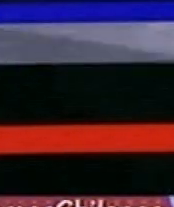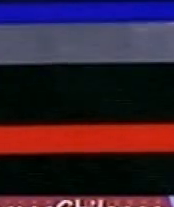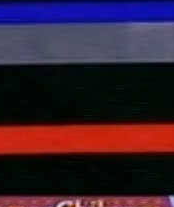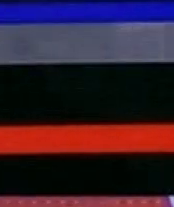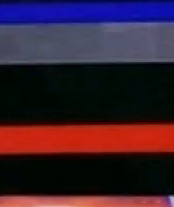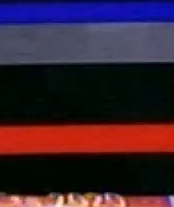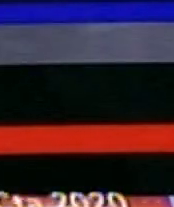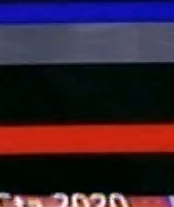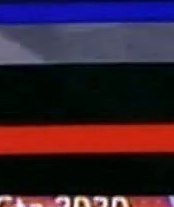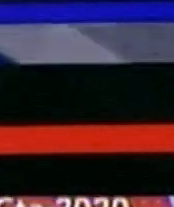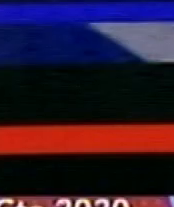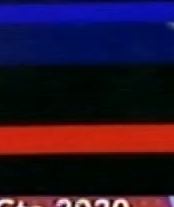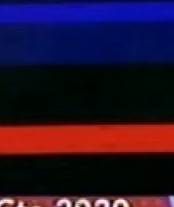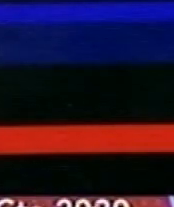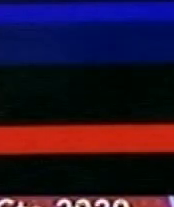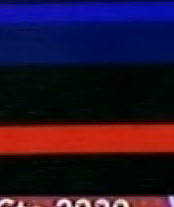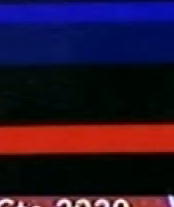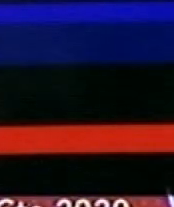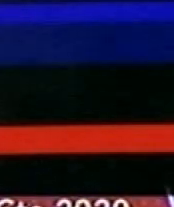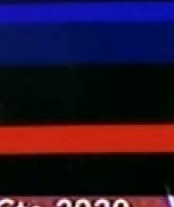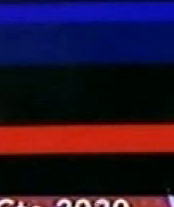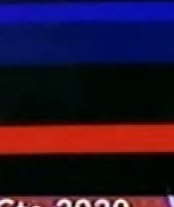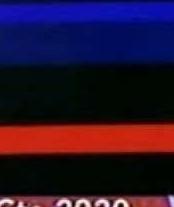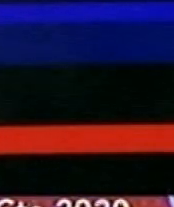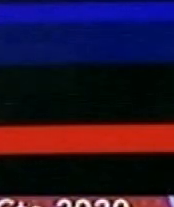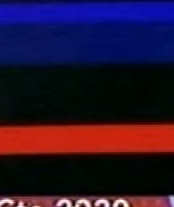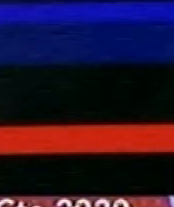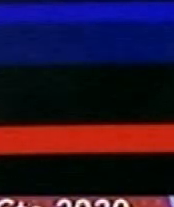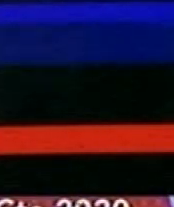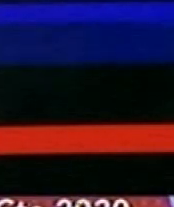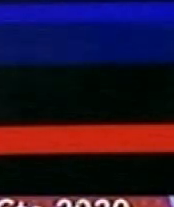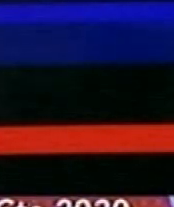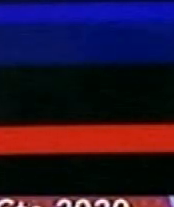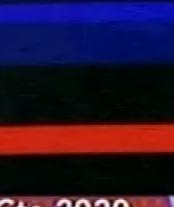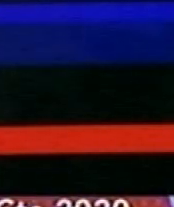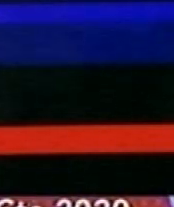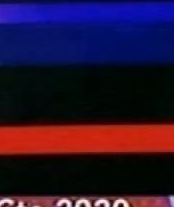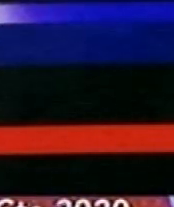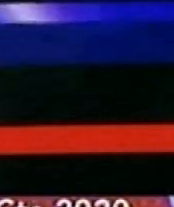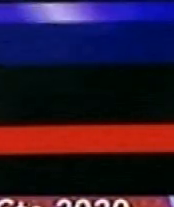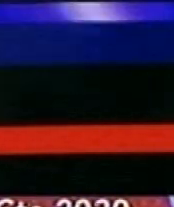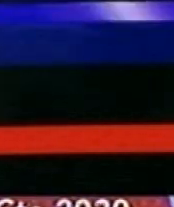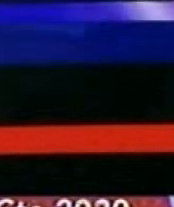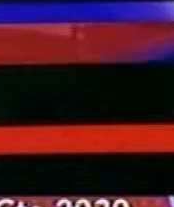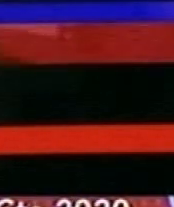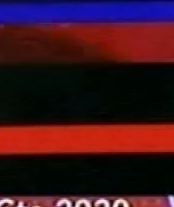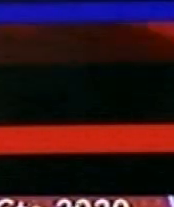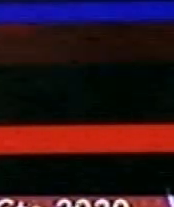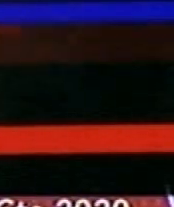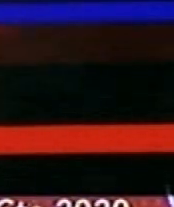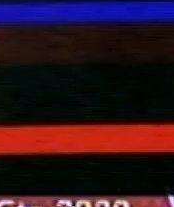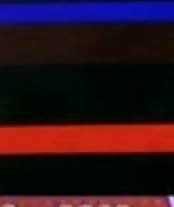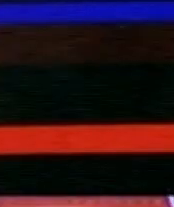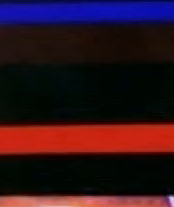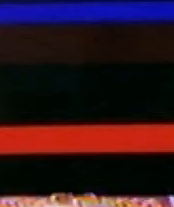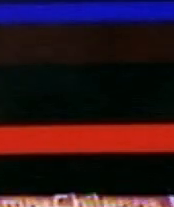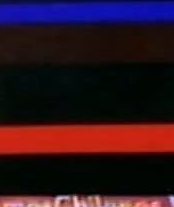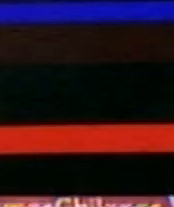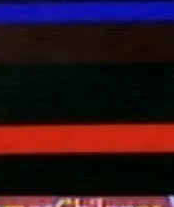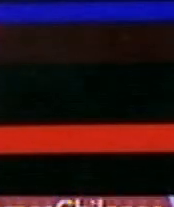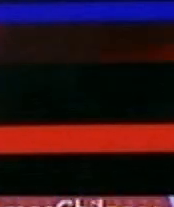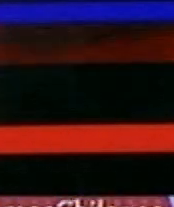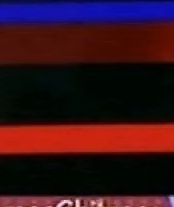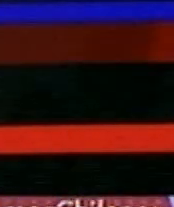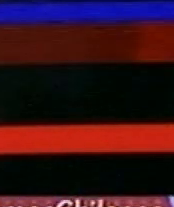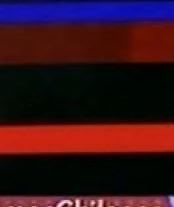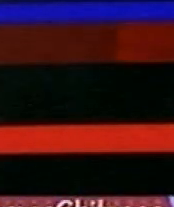sana, y también lo hayan compartido con nosotros durante toda la noche. Hoy día tenemos una transmisión larga, Martín. Vamos hasta las 2 de la mañana porque